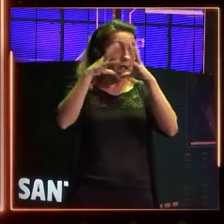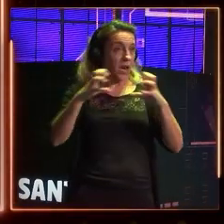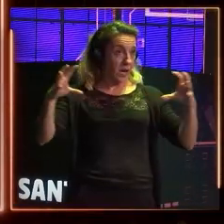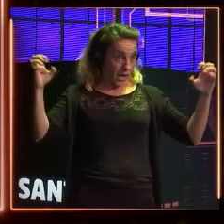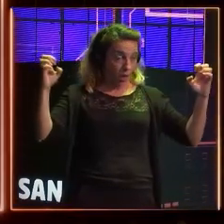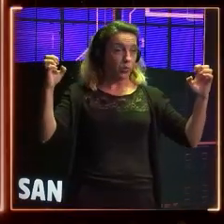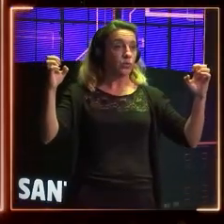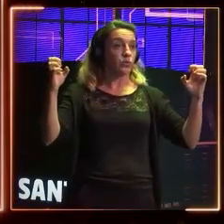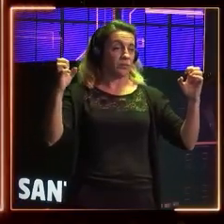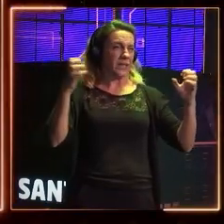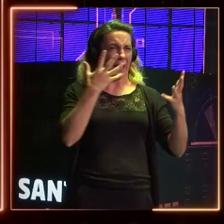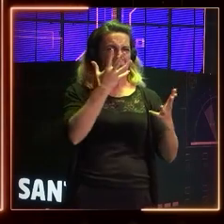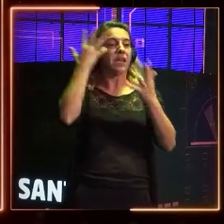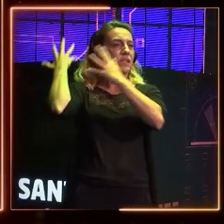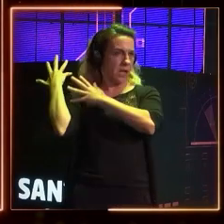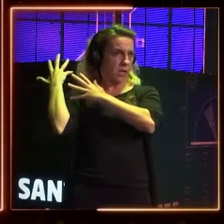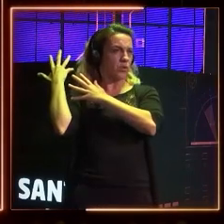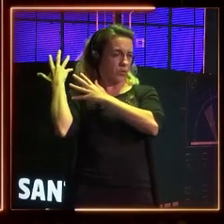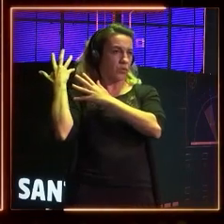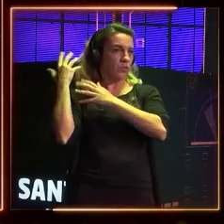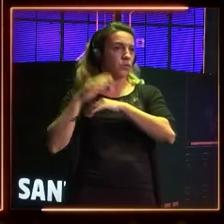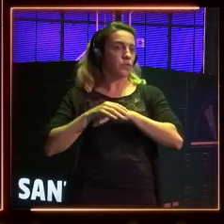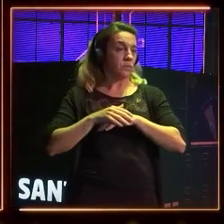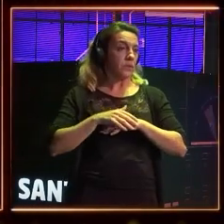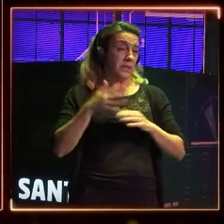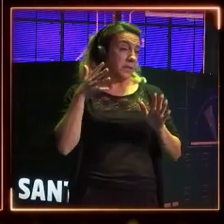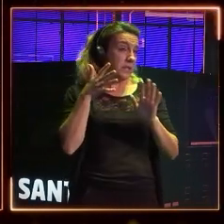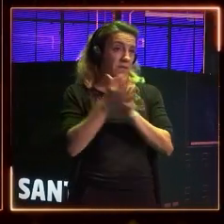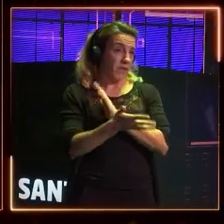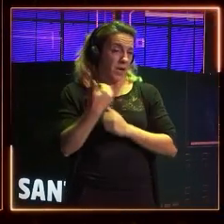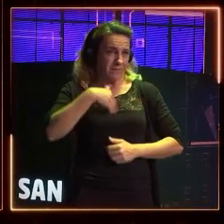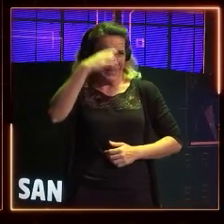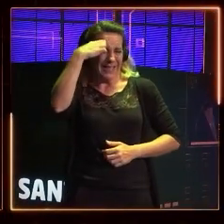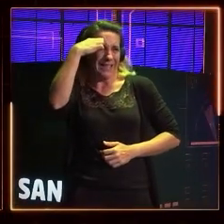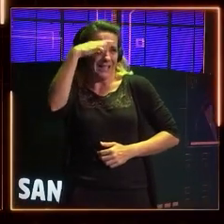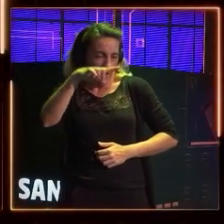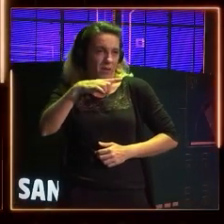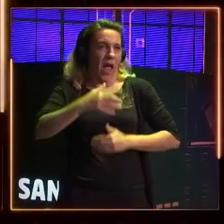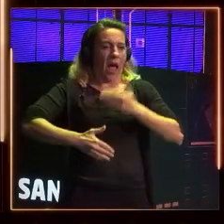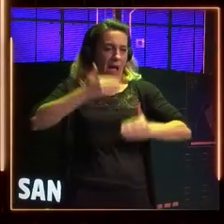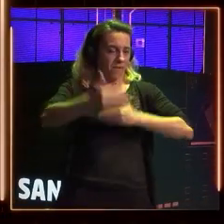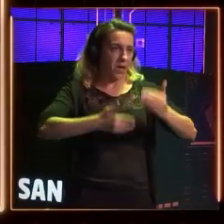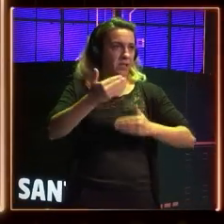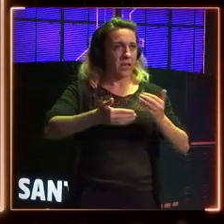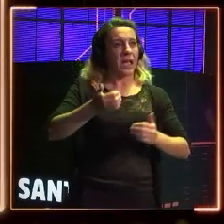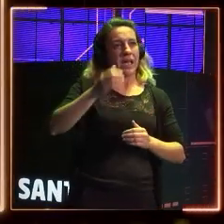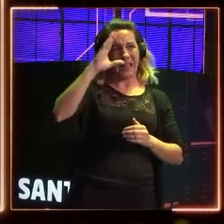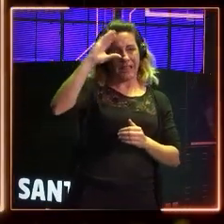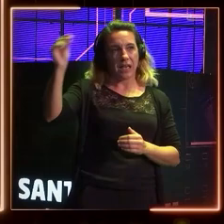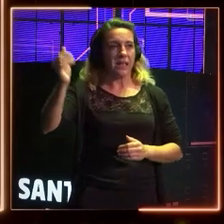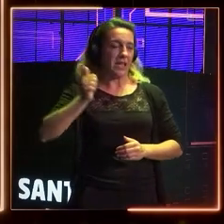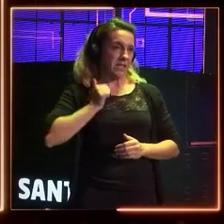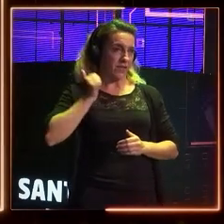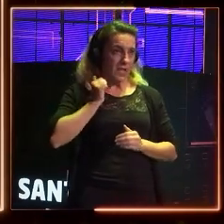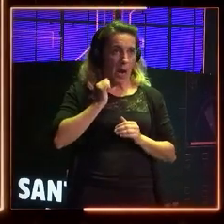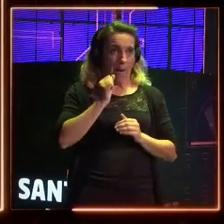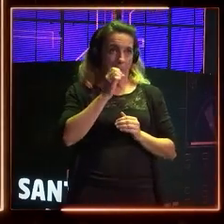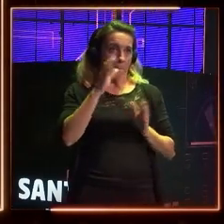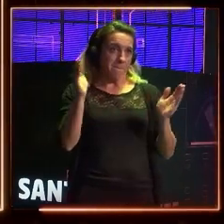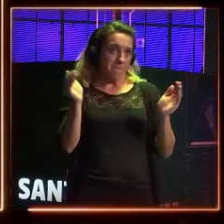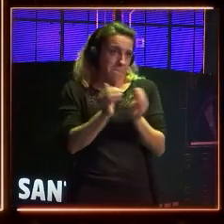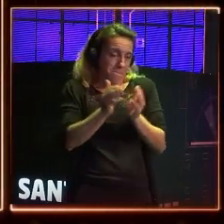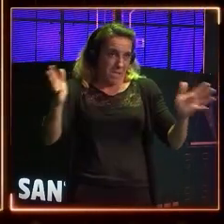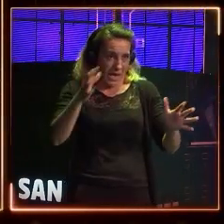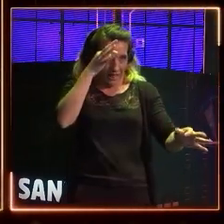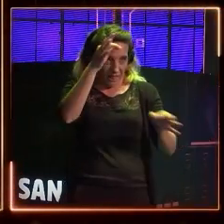años lo que le permite por supuesto estar a la vanguardia de los avances en Inteligencia artificial Big Data y computación en la nube antes de